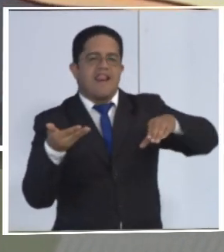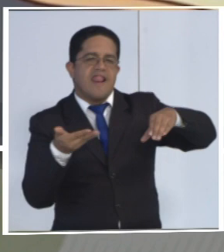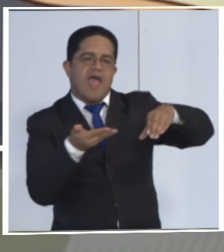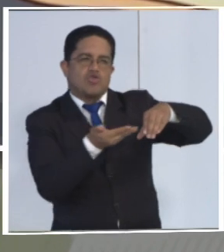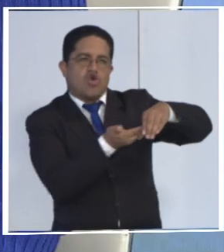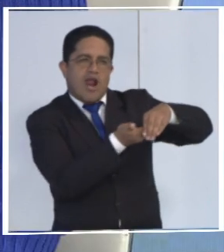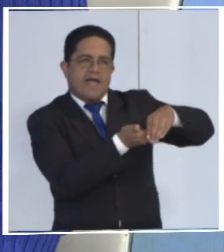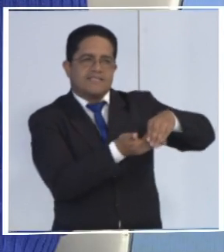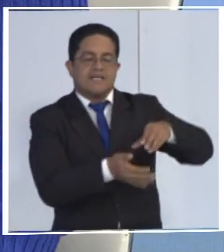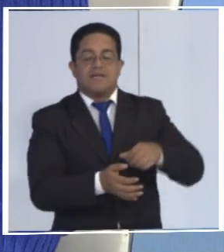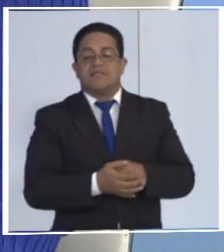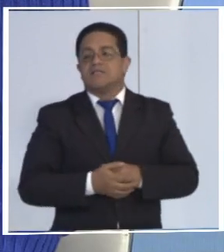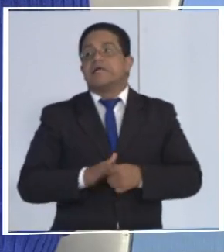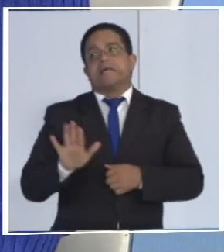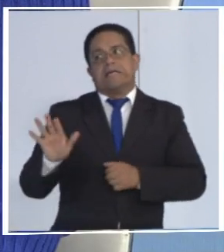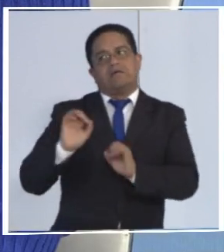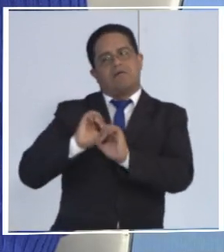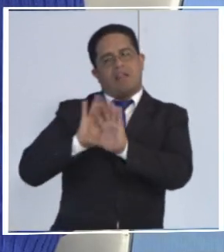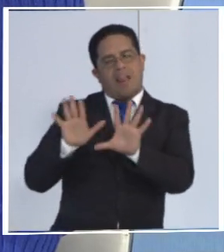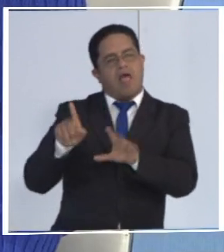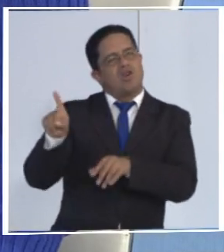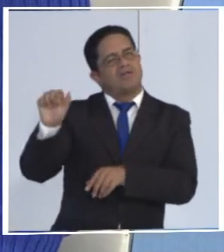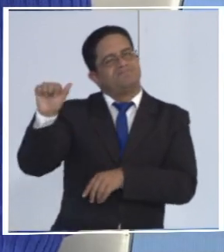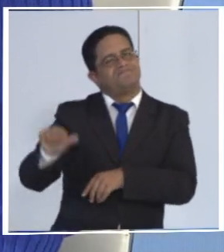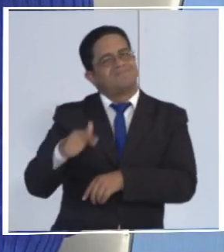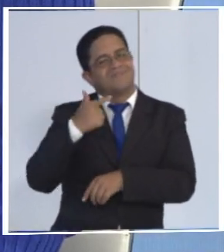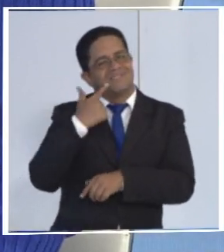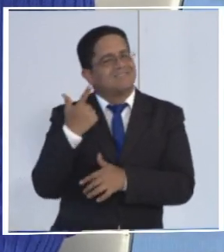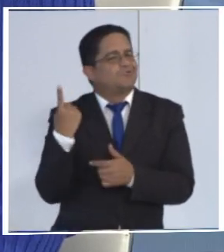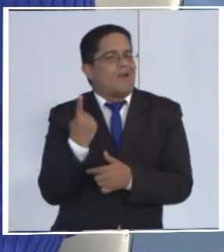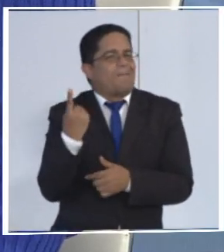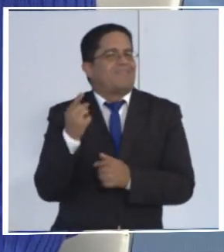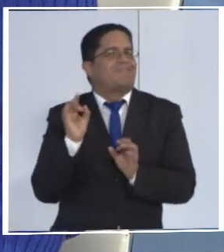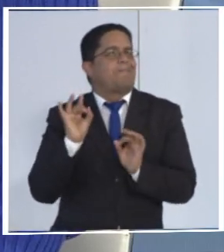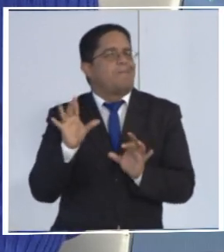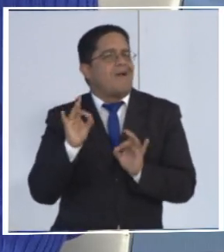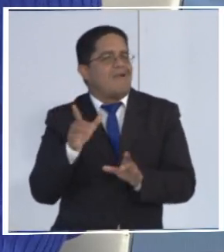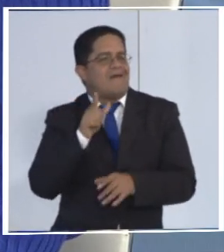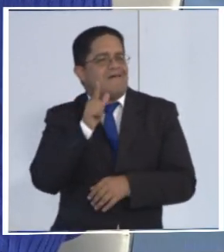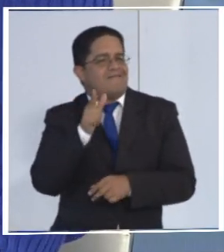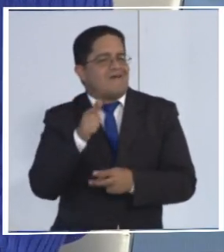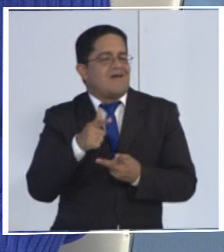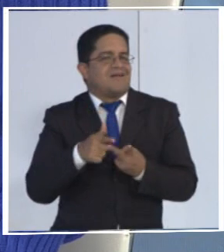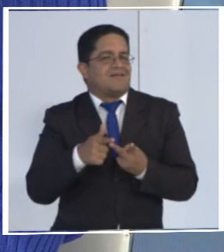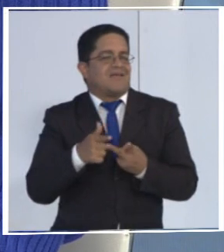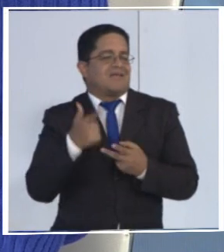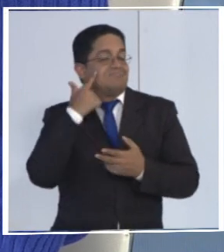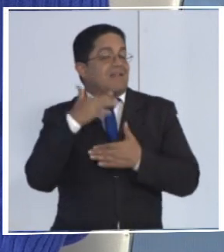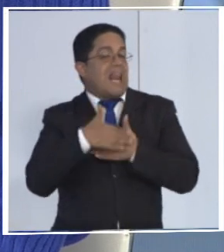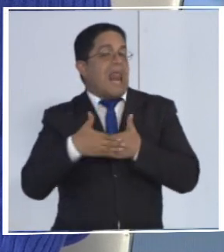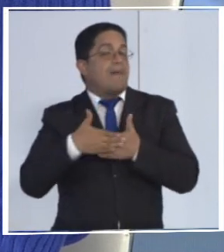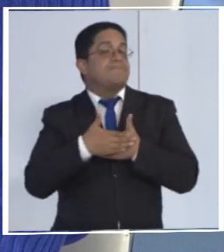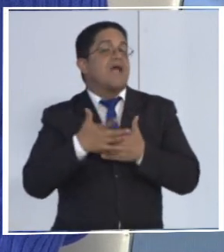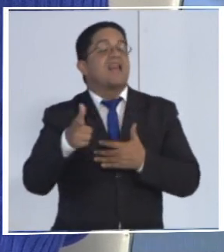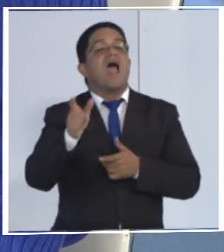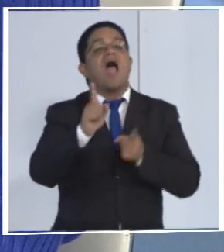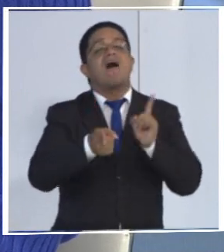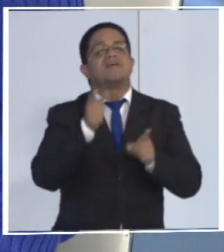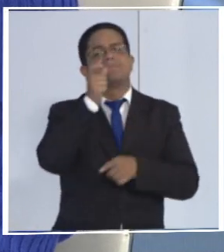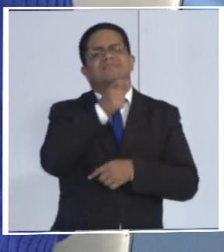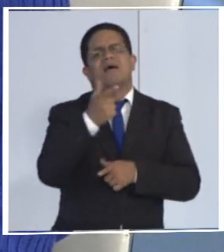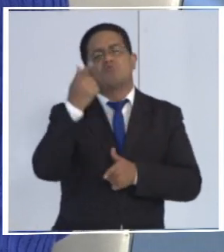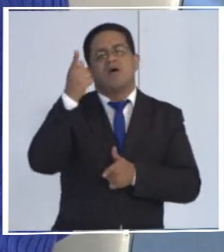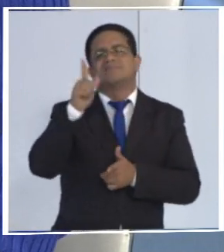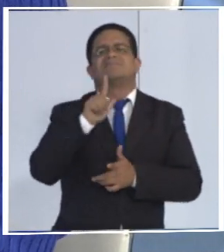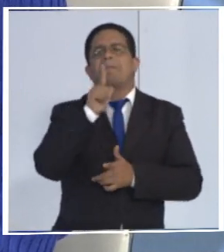porque no solamente es lo que usted está viendo que es esa secreción o el malestar que puede estar generando y que no solamente es piel, que a veces se Claro, piensa que es una infección de